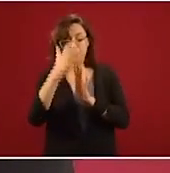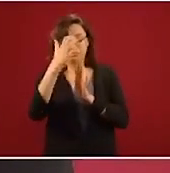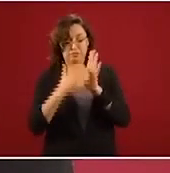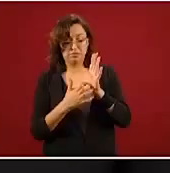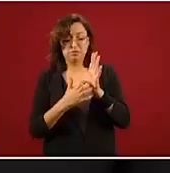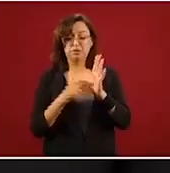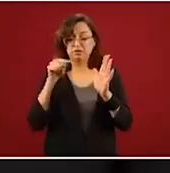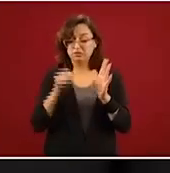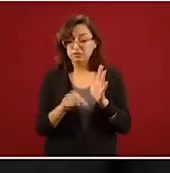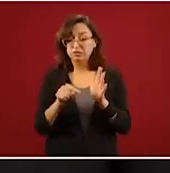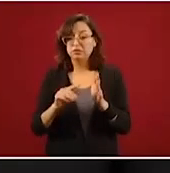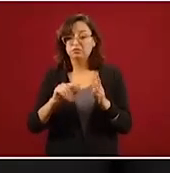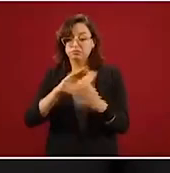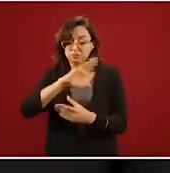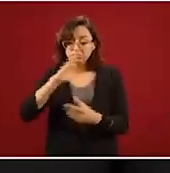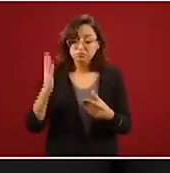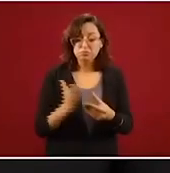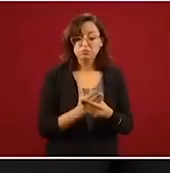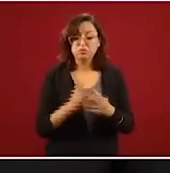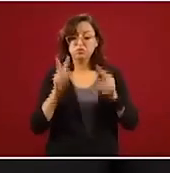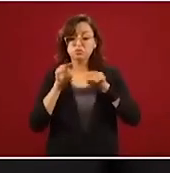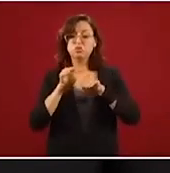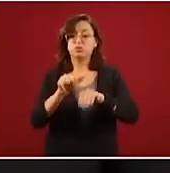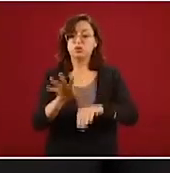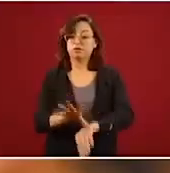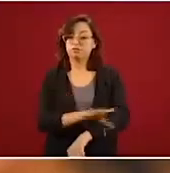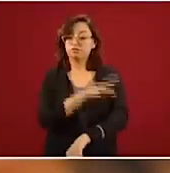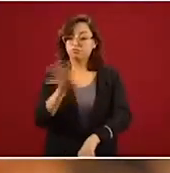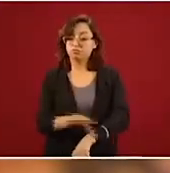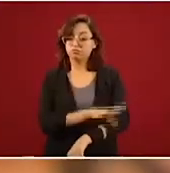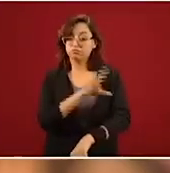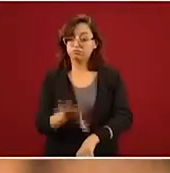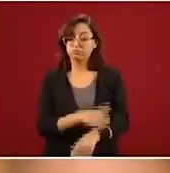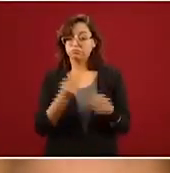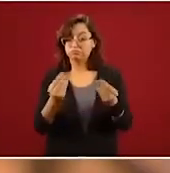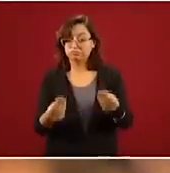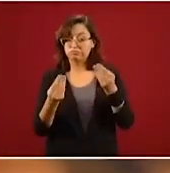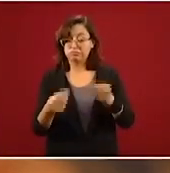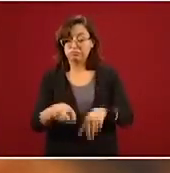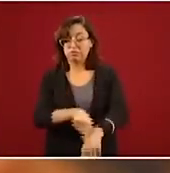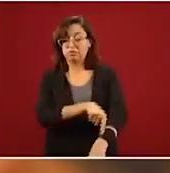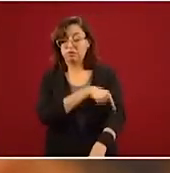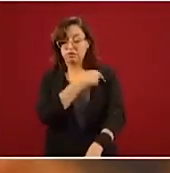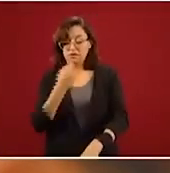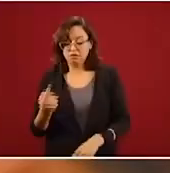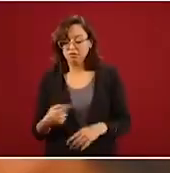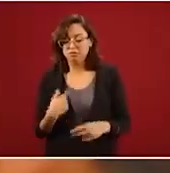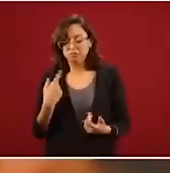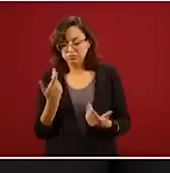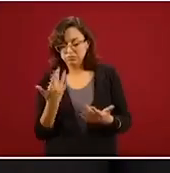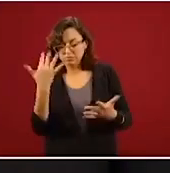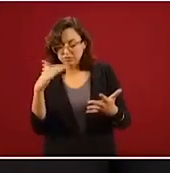voluminoso sobre el tema energético, y logramos